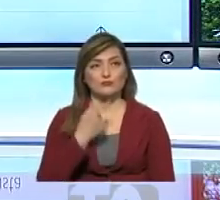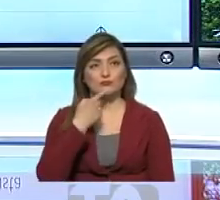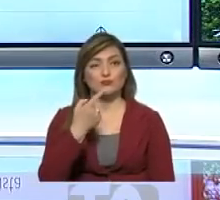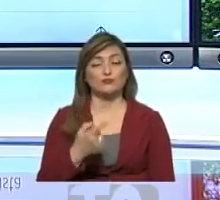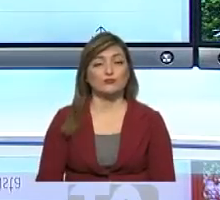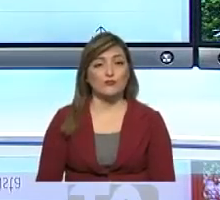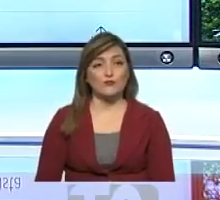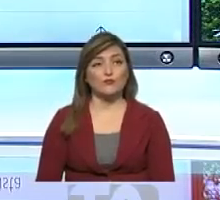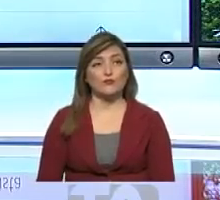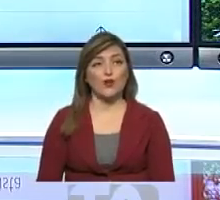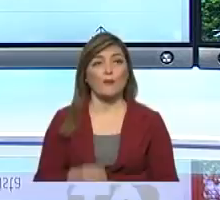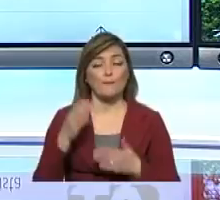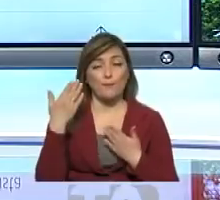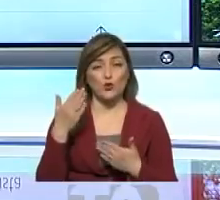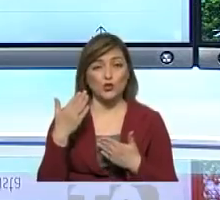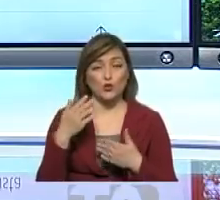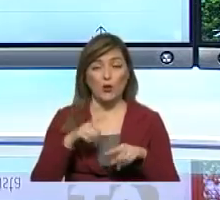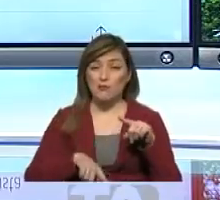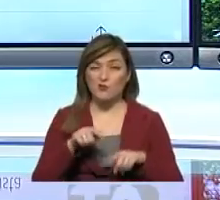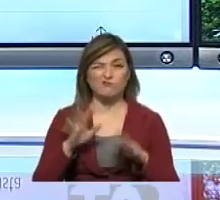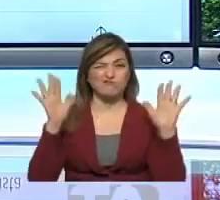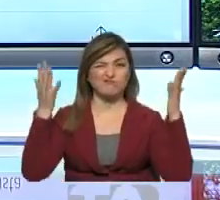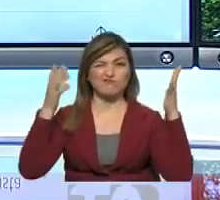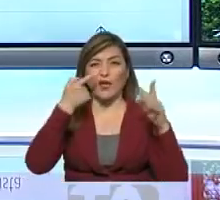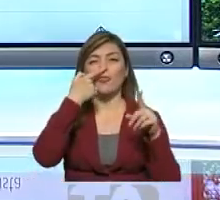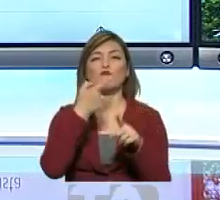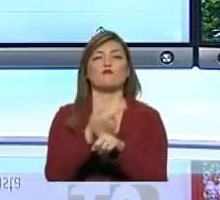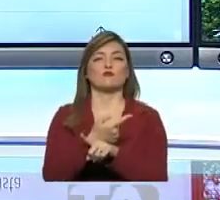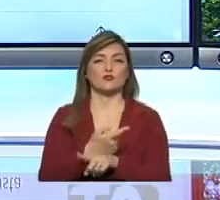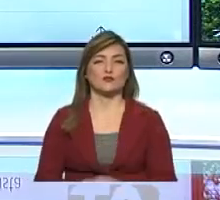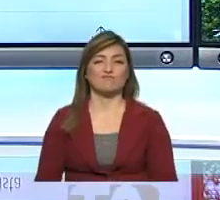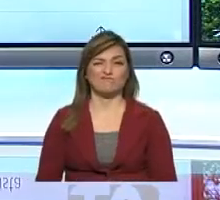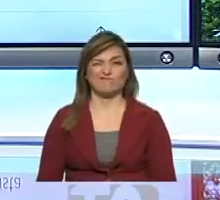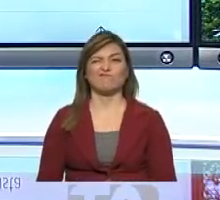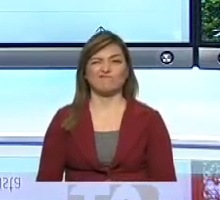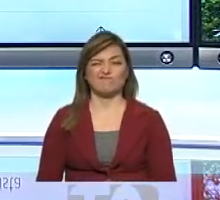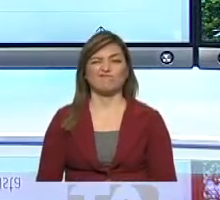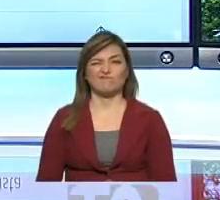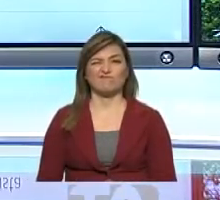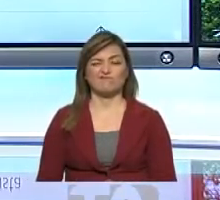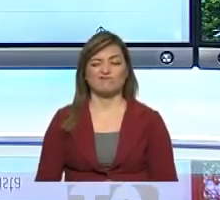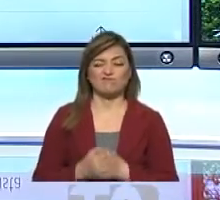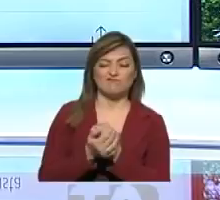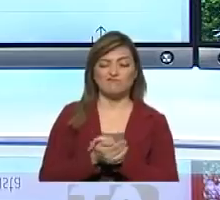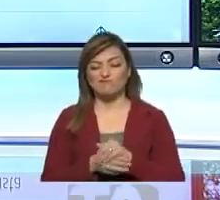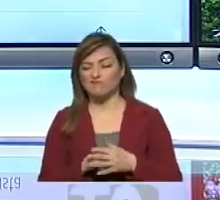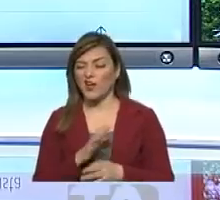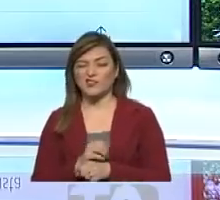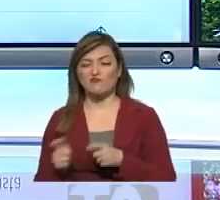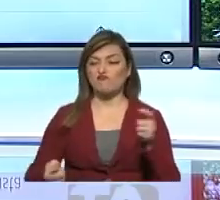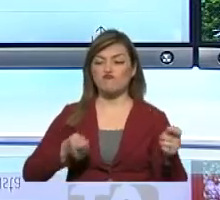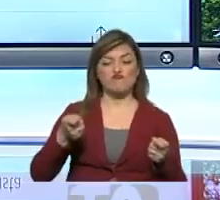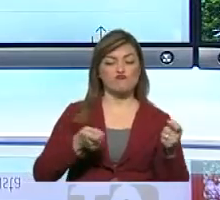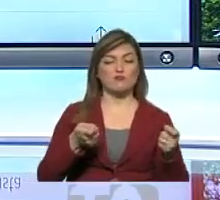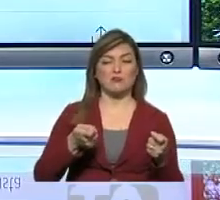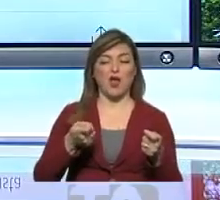siguiente: en la política no hay amigos, hay intereses. En la política se puede freír granizo. Así me decían